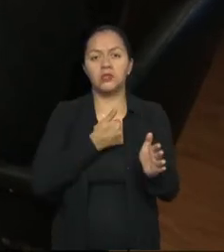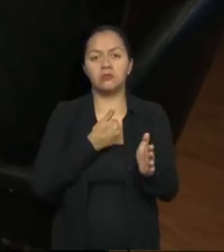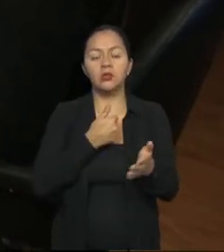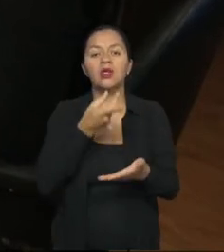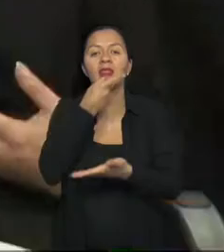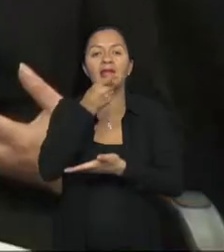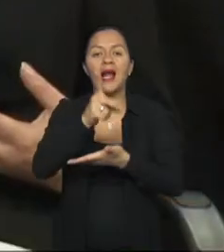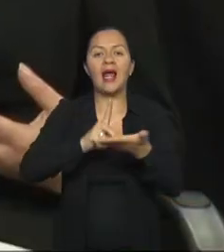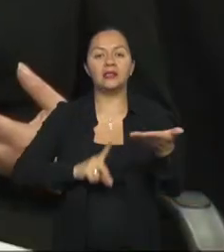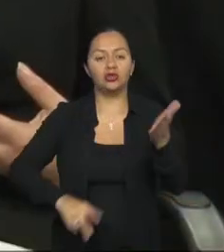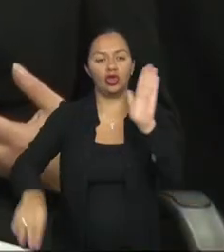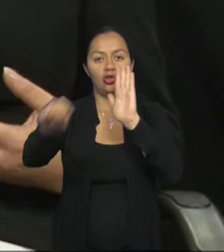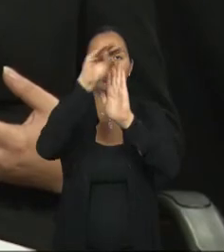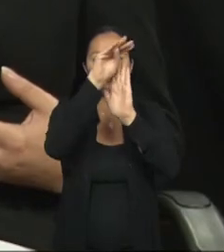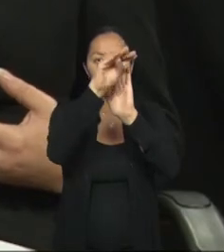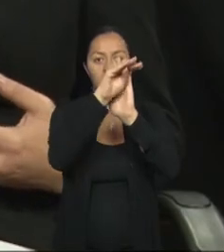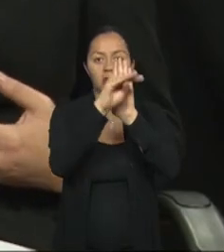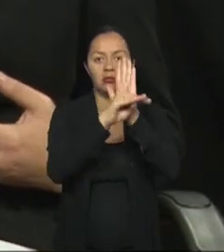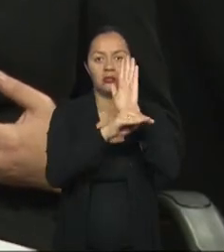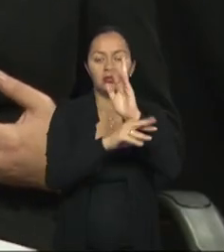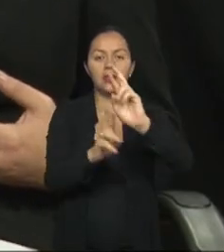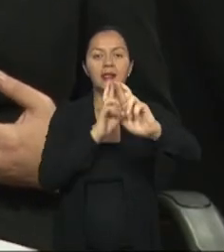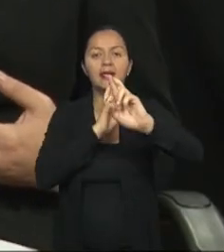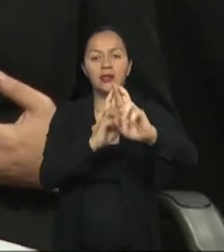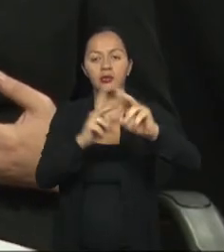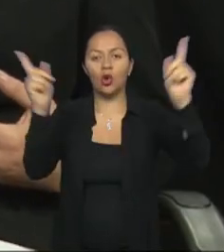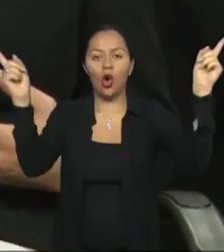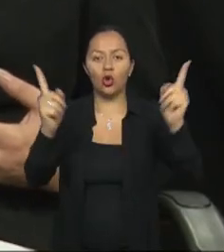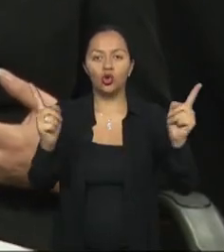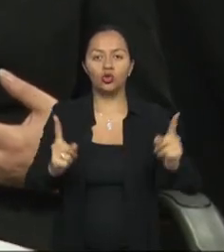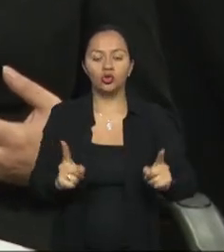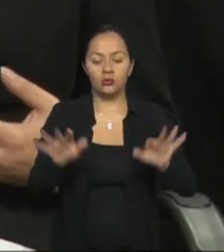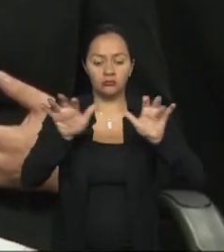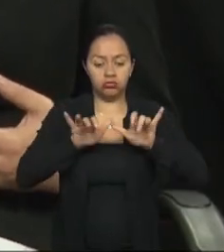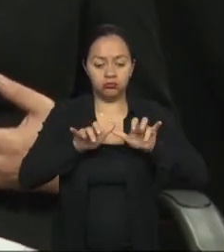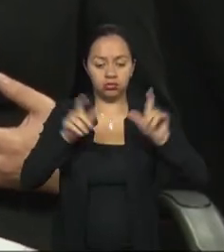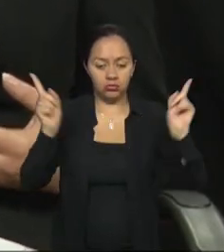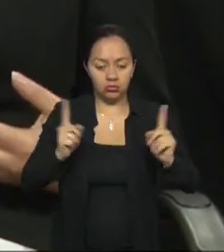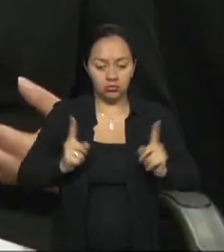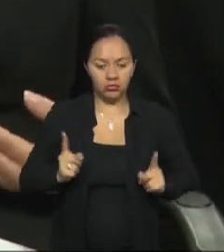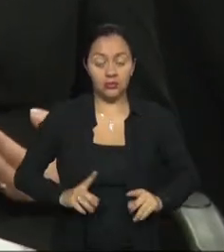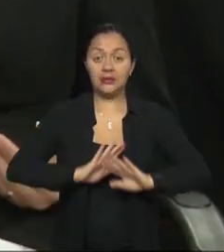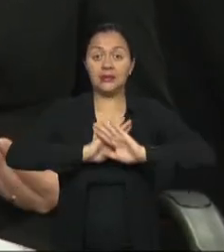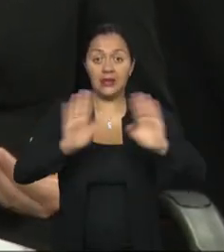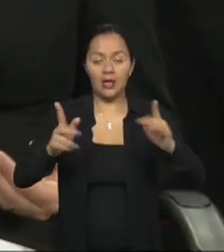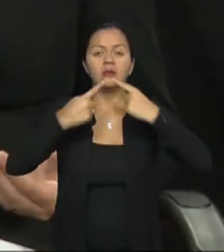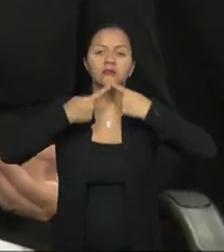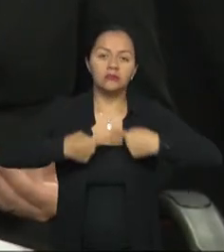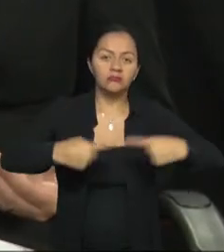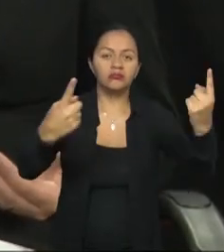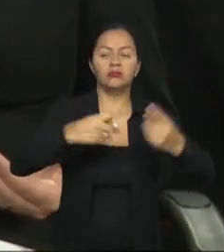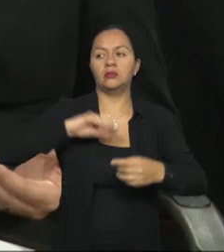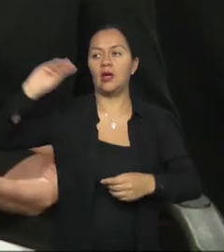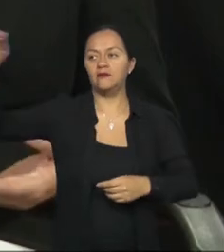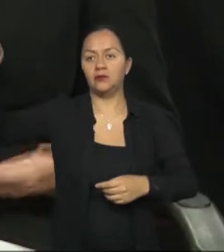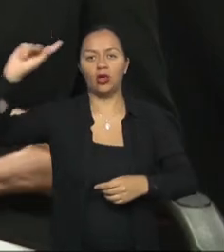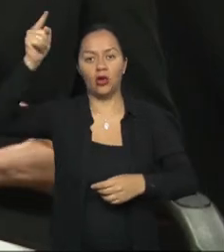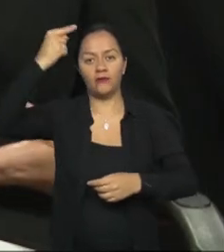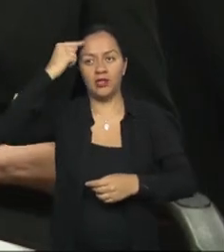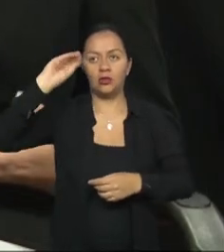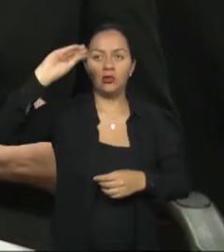decir como resultado de este encuentro, qué son nuestras conclusiones. Y esto se difunde a nivel de los gobiernos,